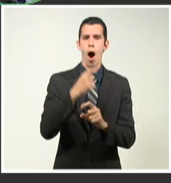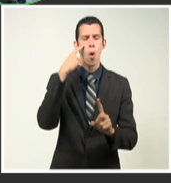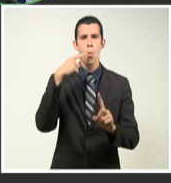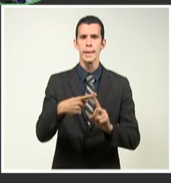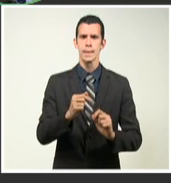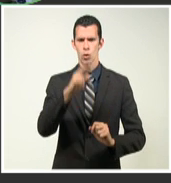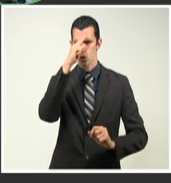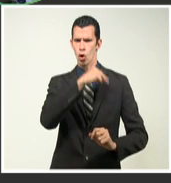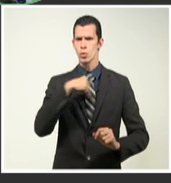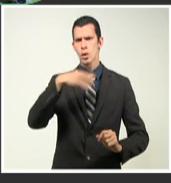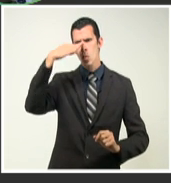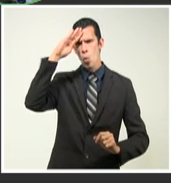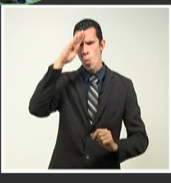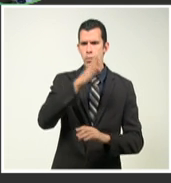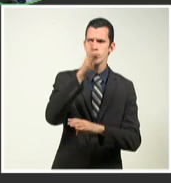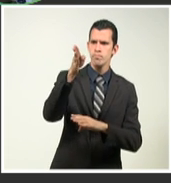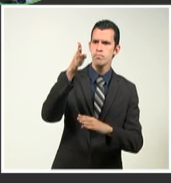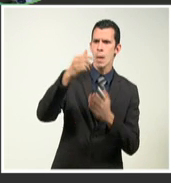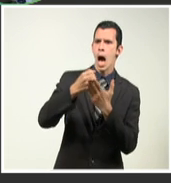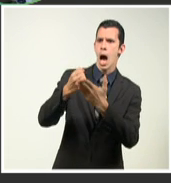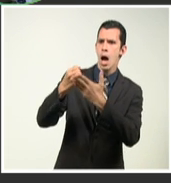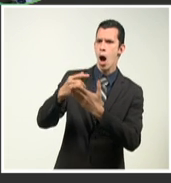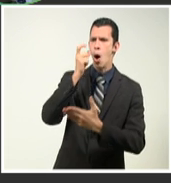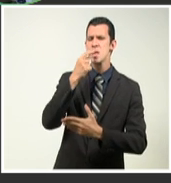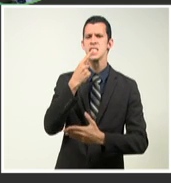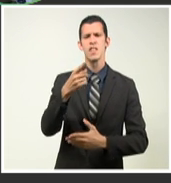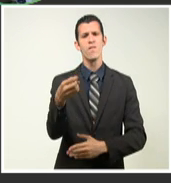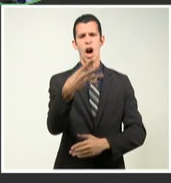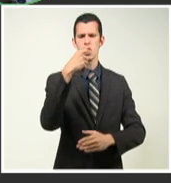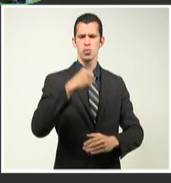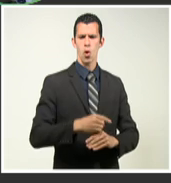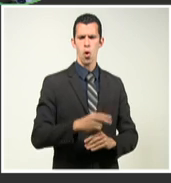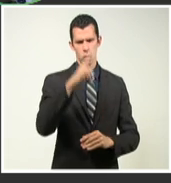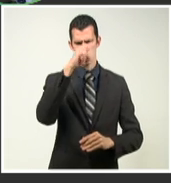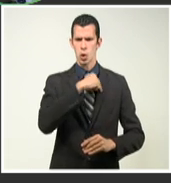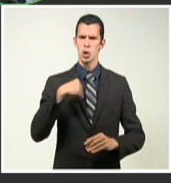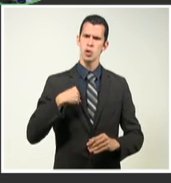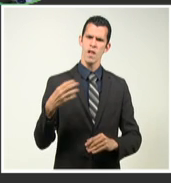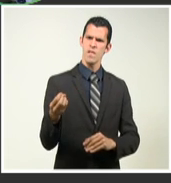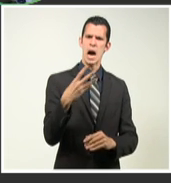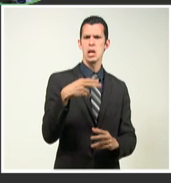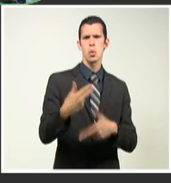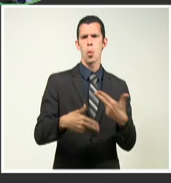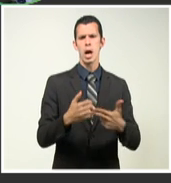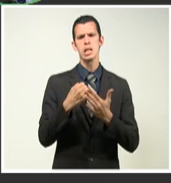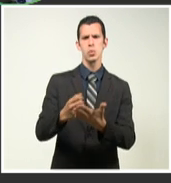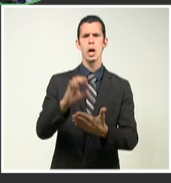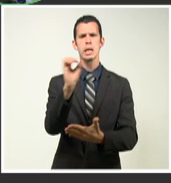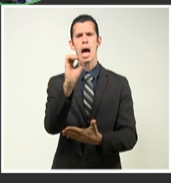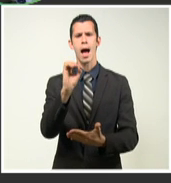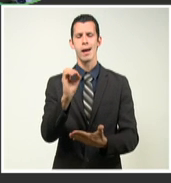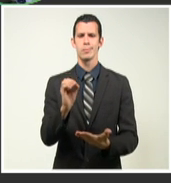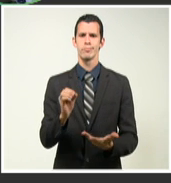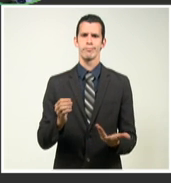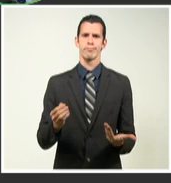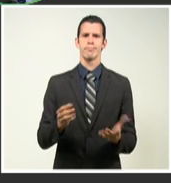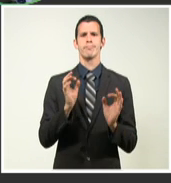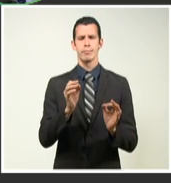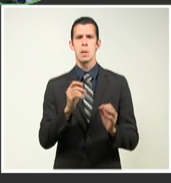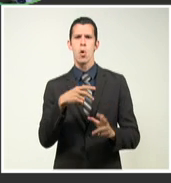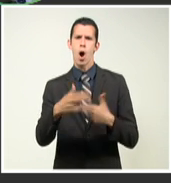médicos cubanos en el exterior. Ha intentado manipular en función de lograr provocaciones, reclamos y derechos legítimos de